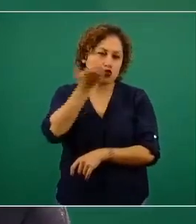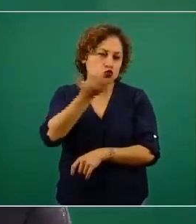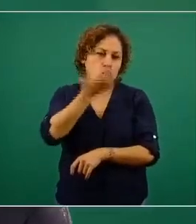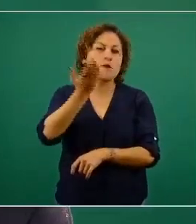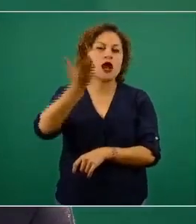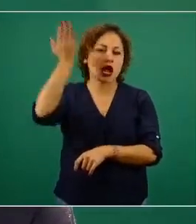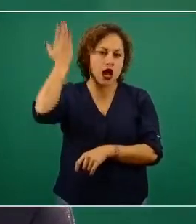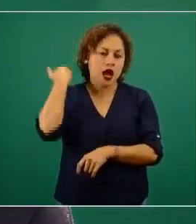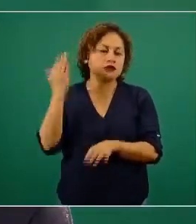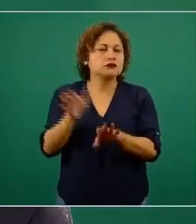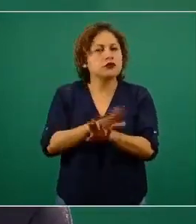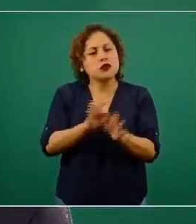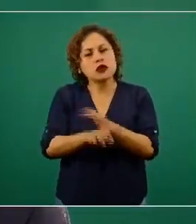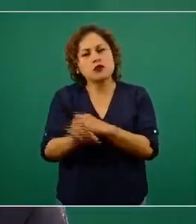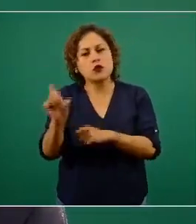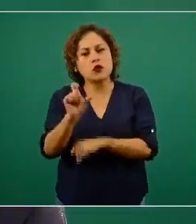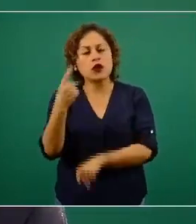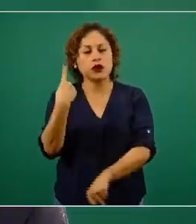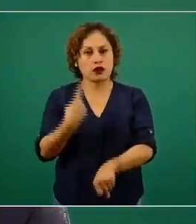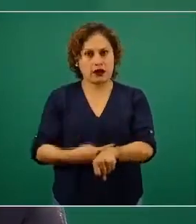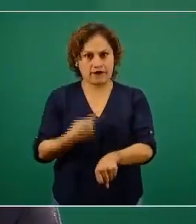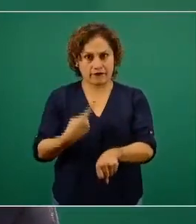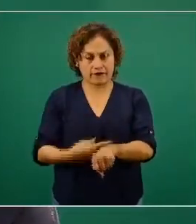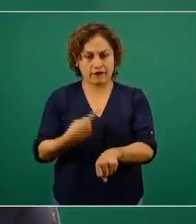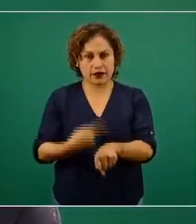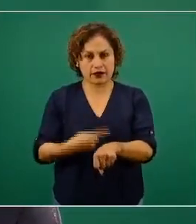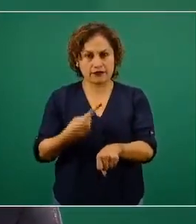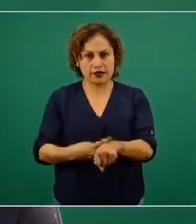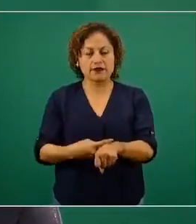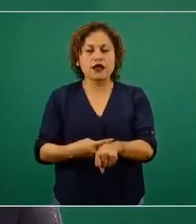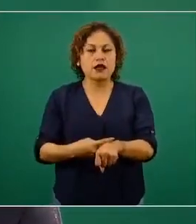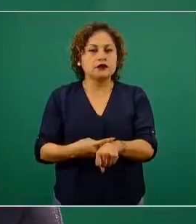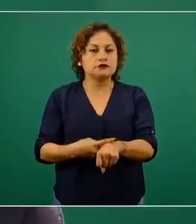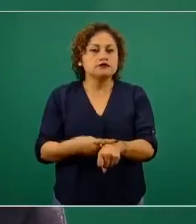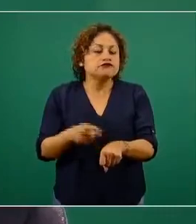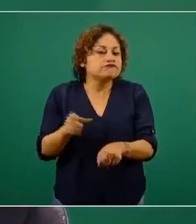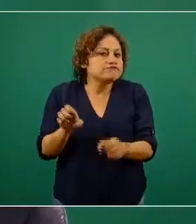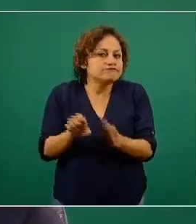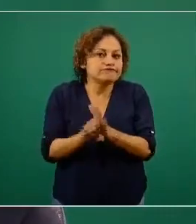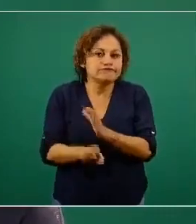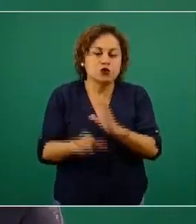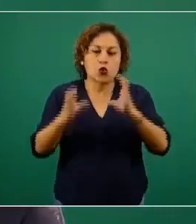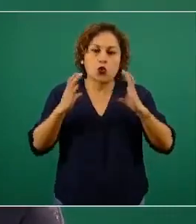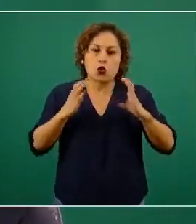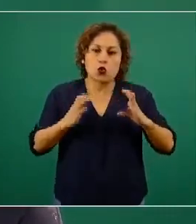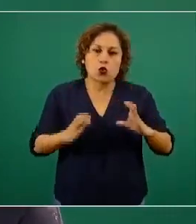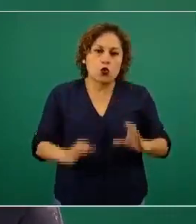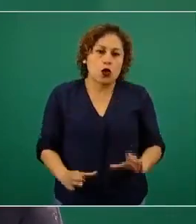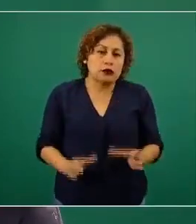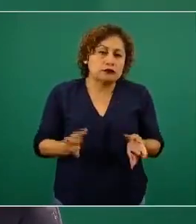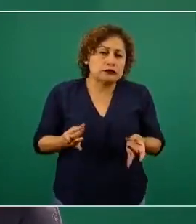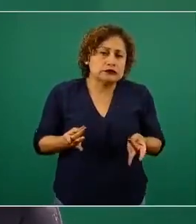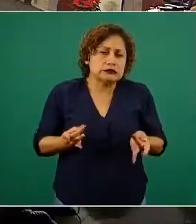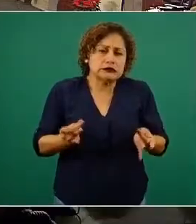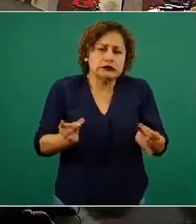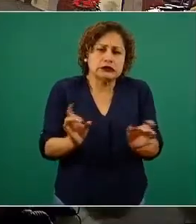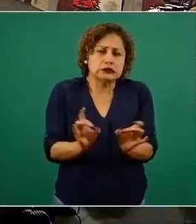cuando existen reacciones de hipersensibilidad u otras reacciones mediadas por complejos